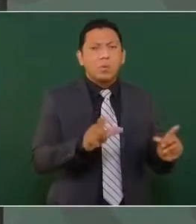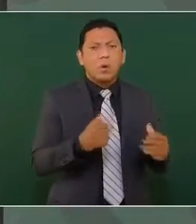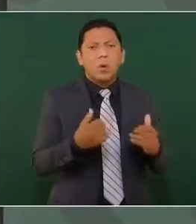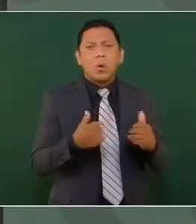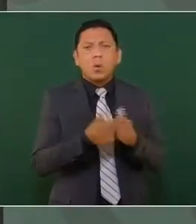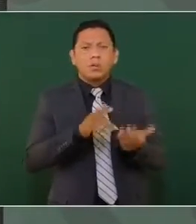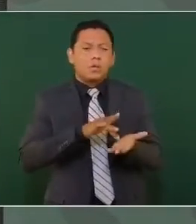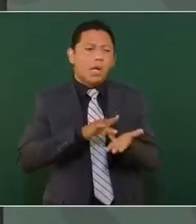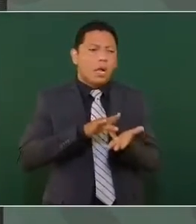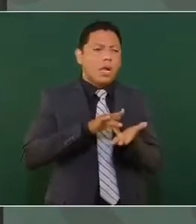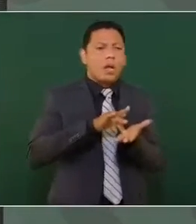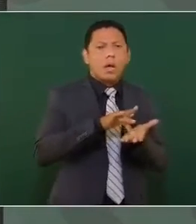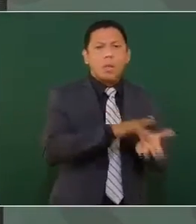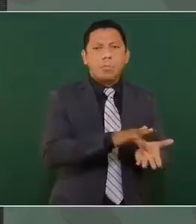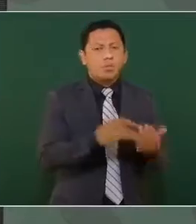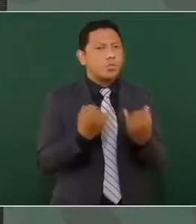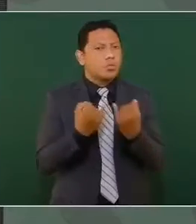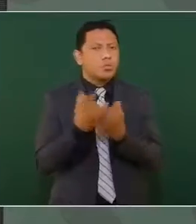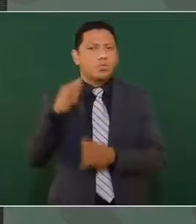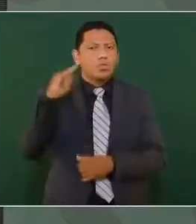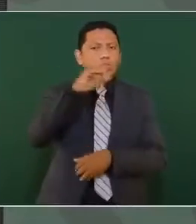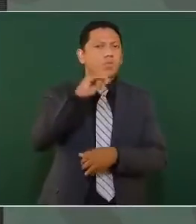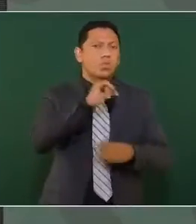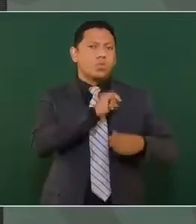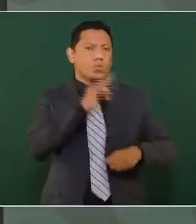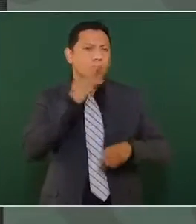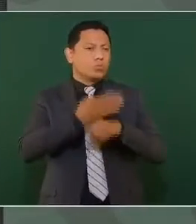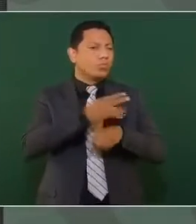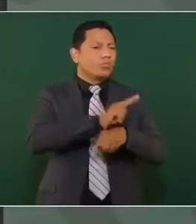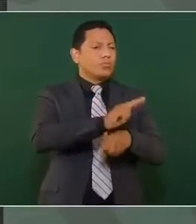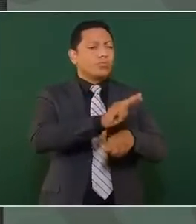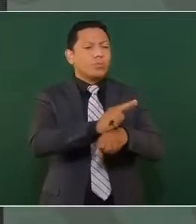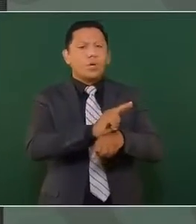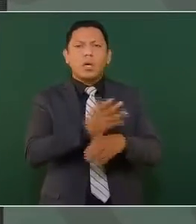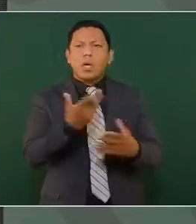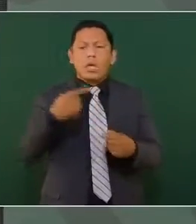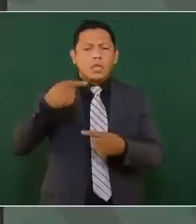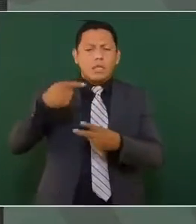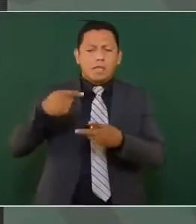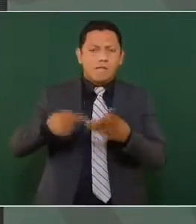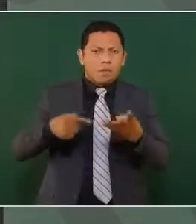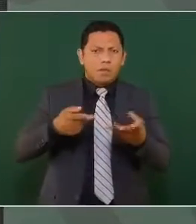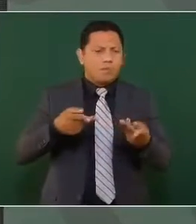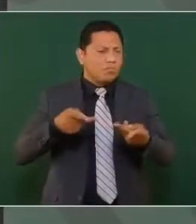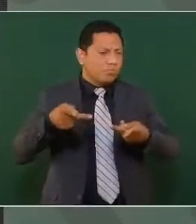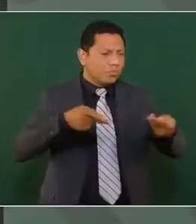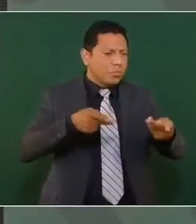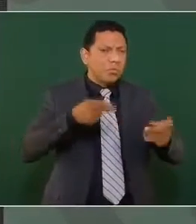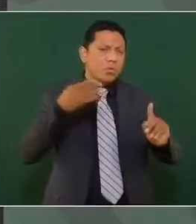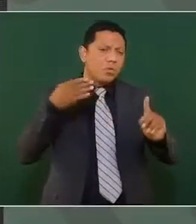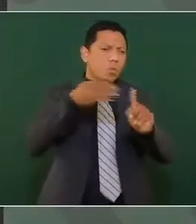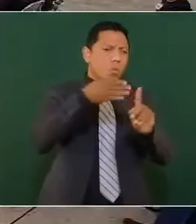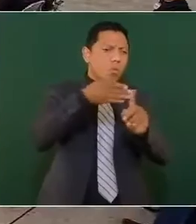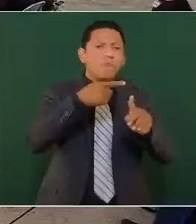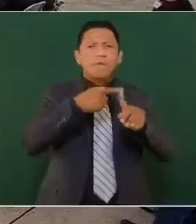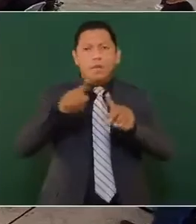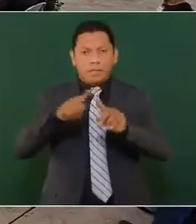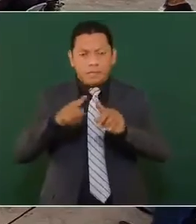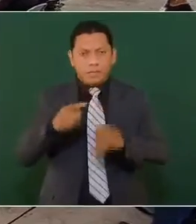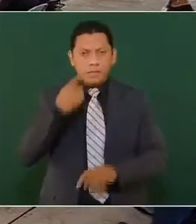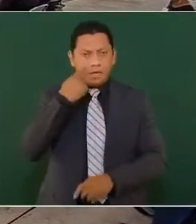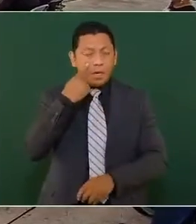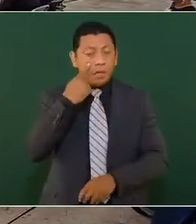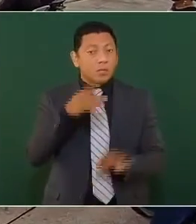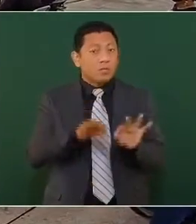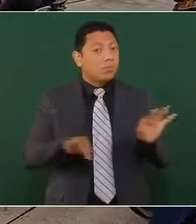apoyo de la Fuerza Aérea. Todas estas actividades tienen diferentes objetivos. El principal,